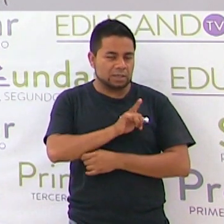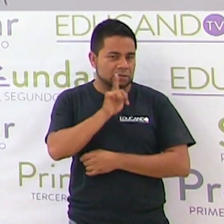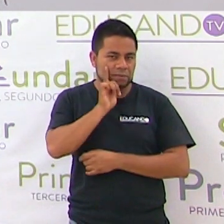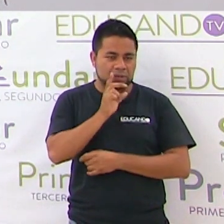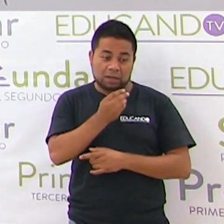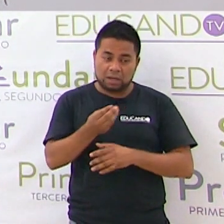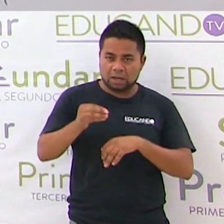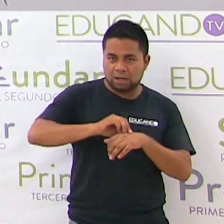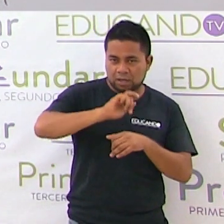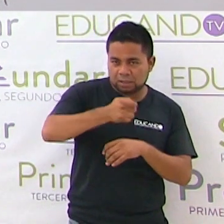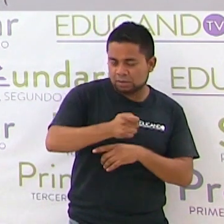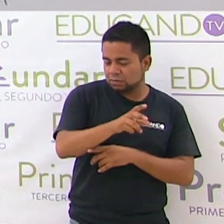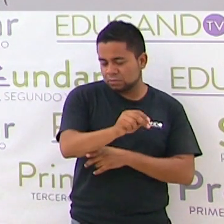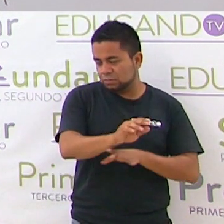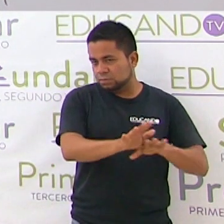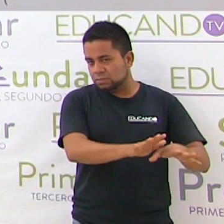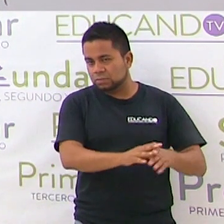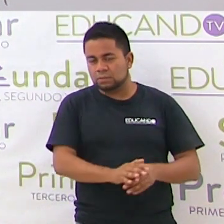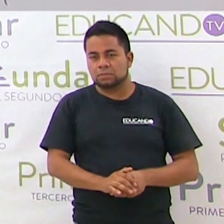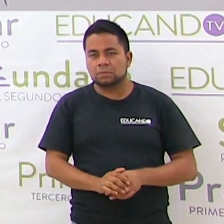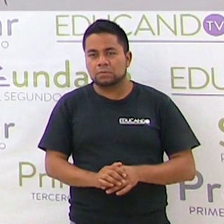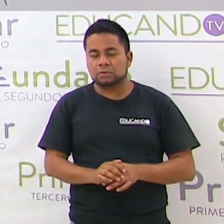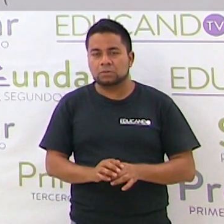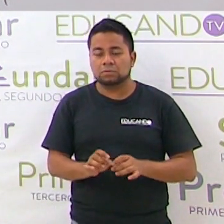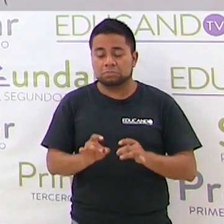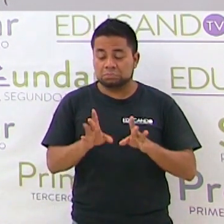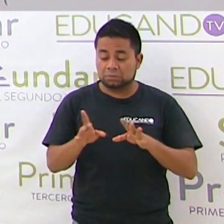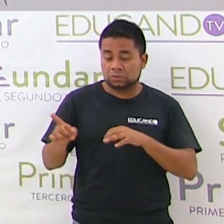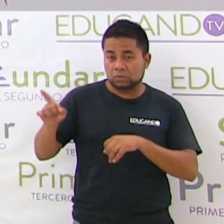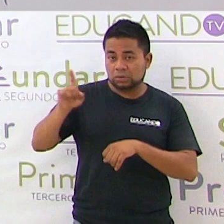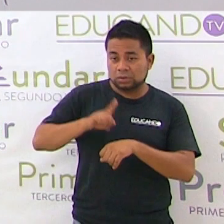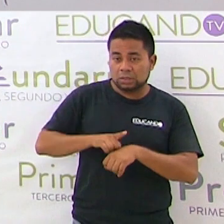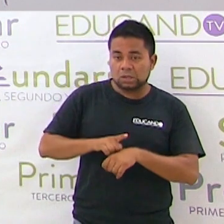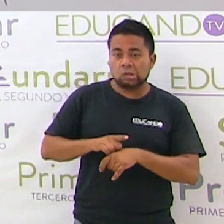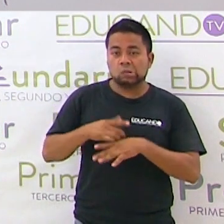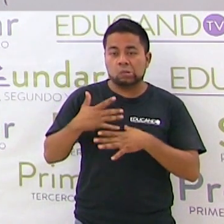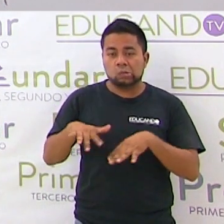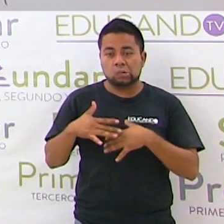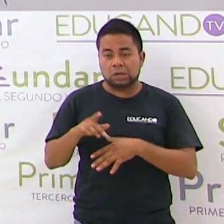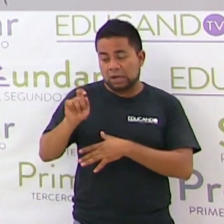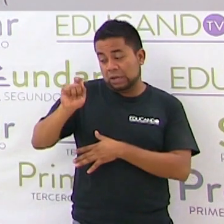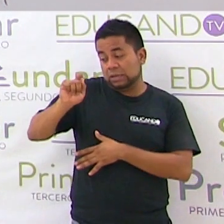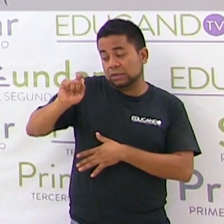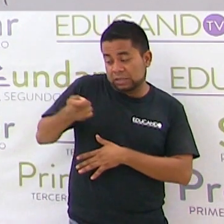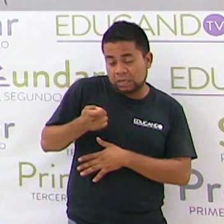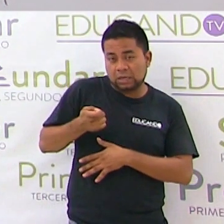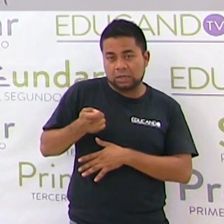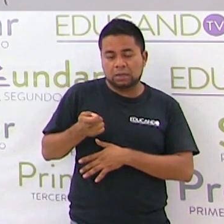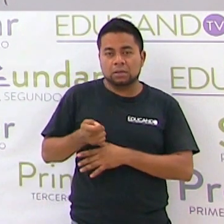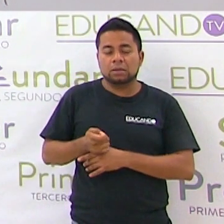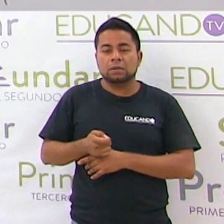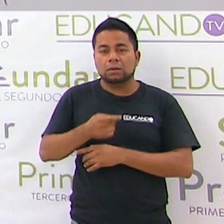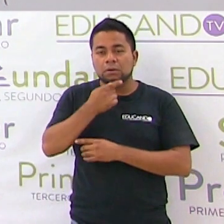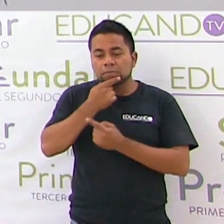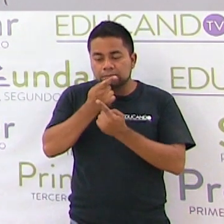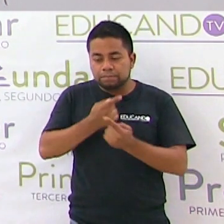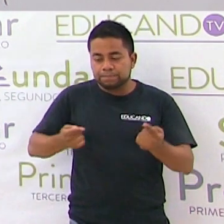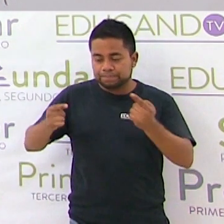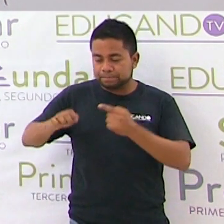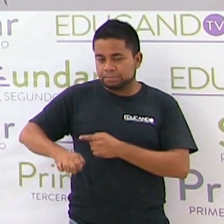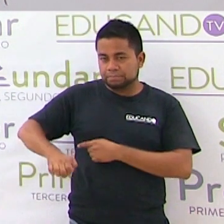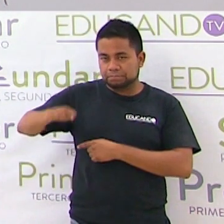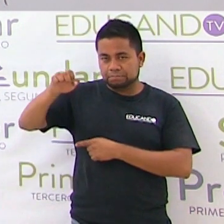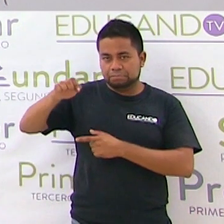requiere acento sola. Hasta que un día, fíjense aquí sí lo hicieron bien, los niños grandes que